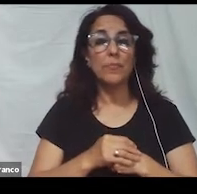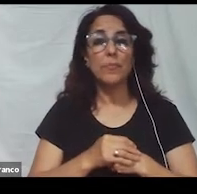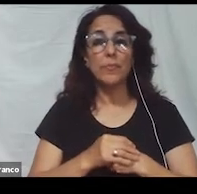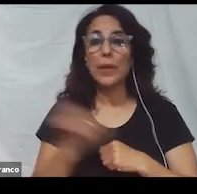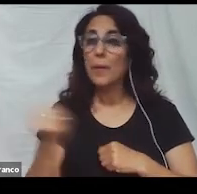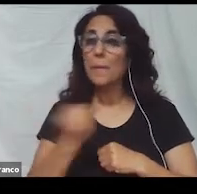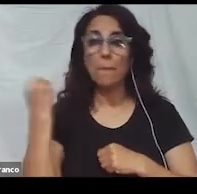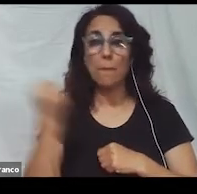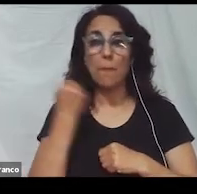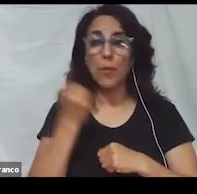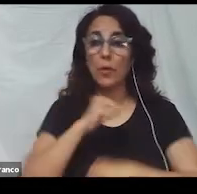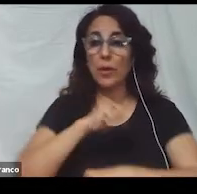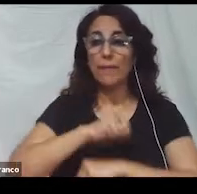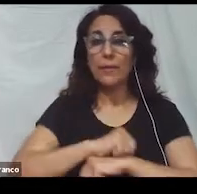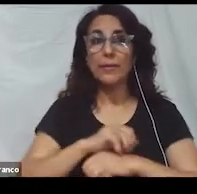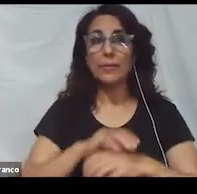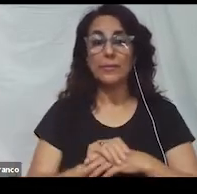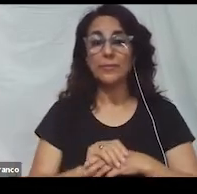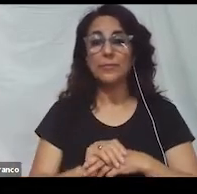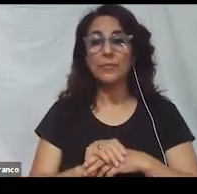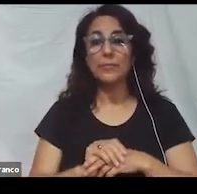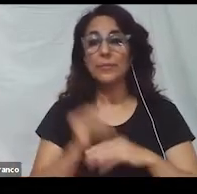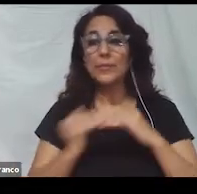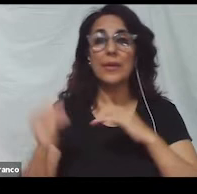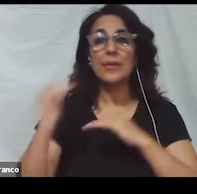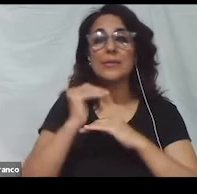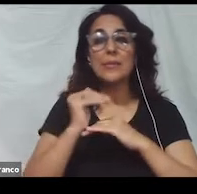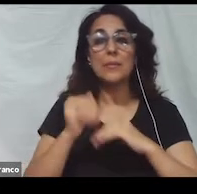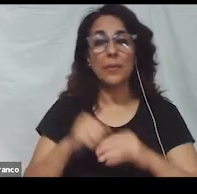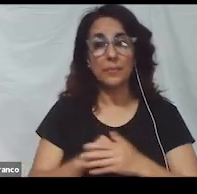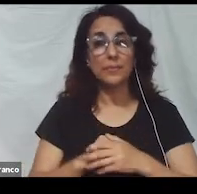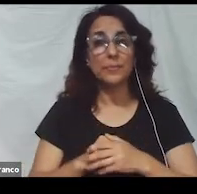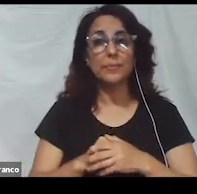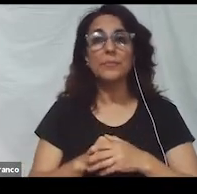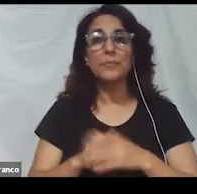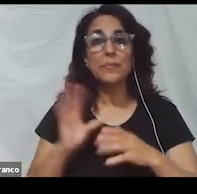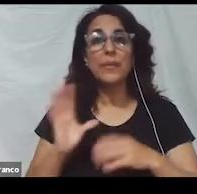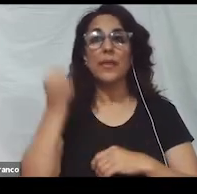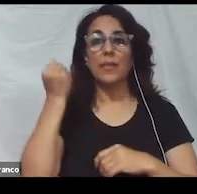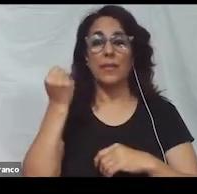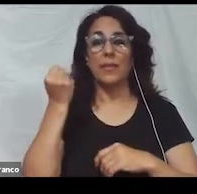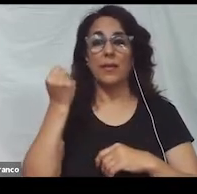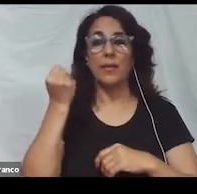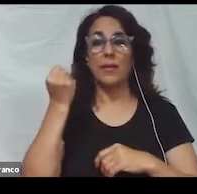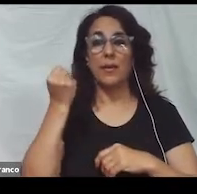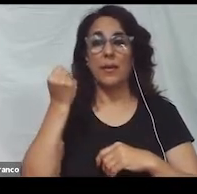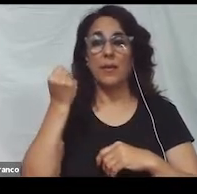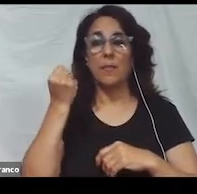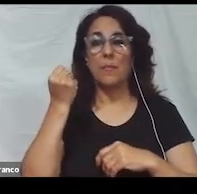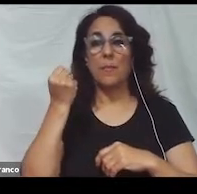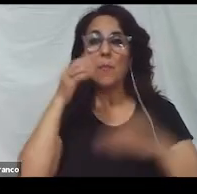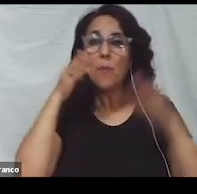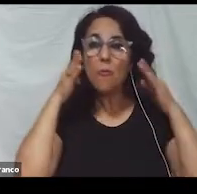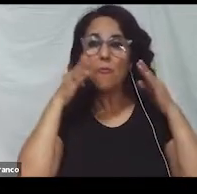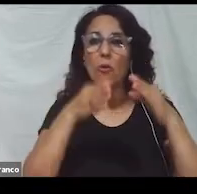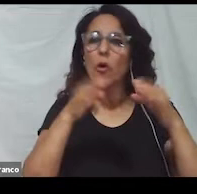este momento en la pantalla, que es nuestra ventana que ha aparecido encima del resto, atrapemos el foco y de esta manera el